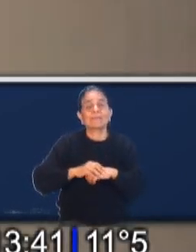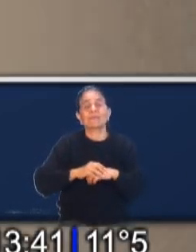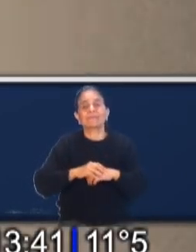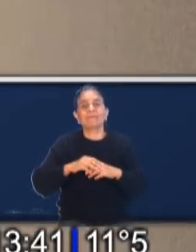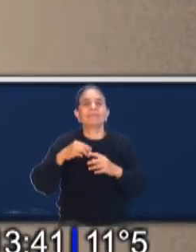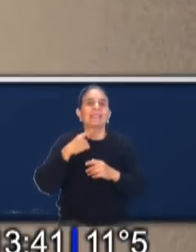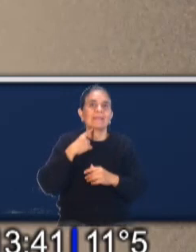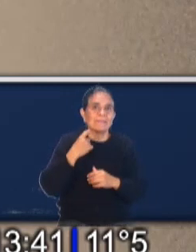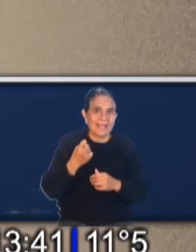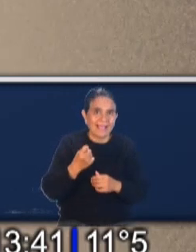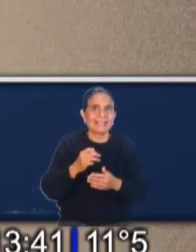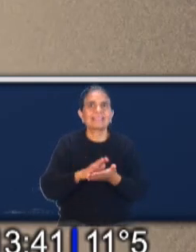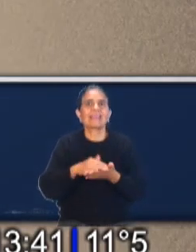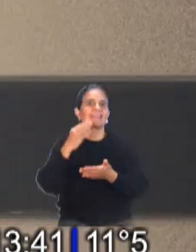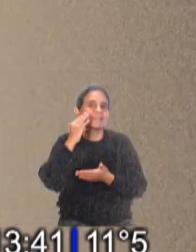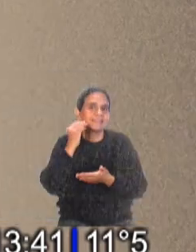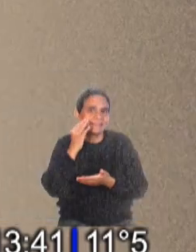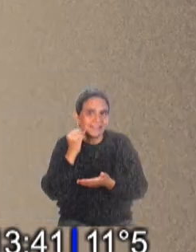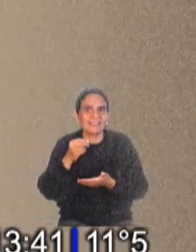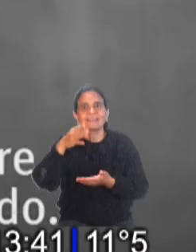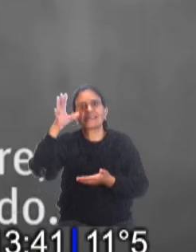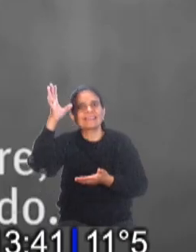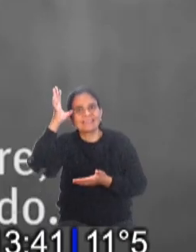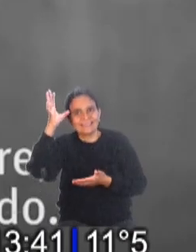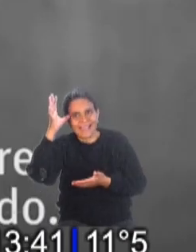logró algunas menciones.